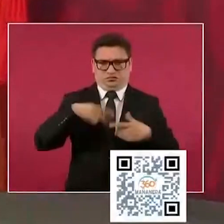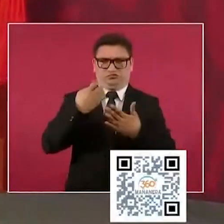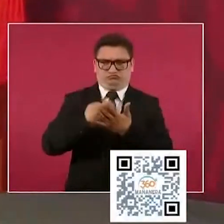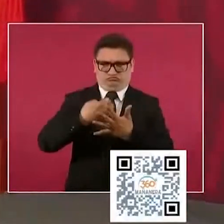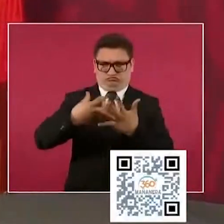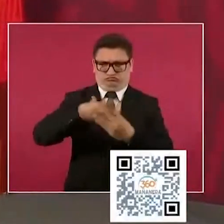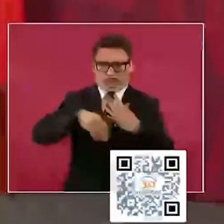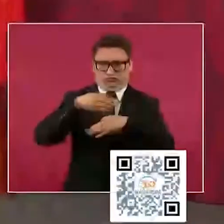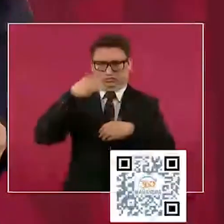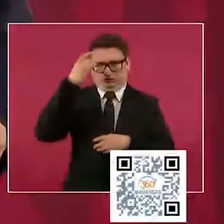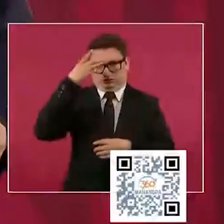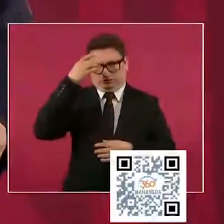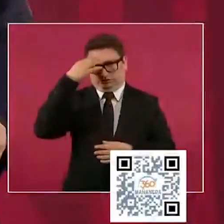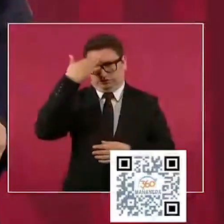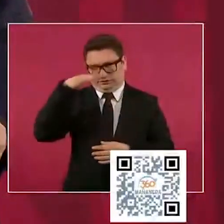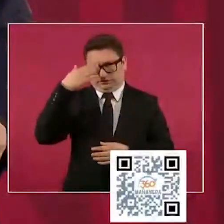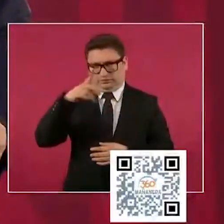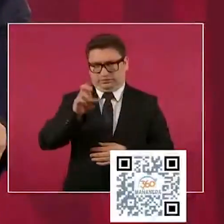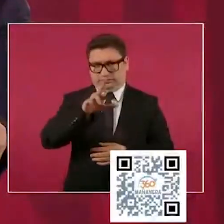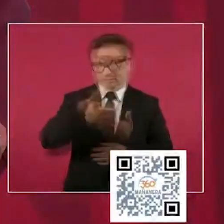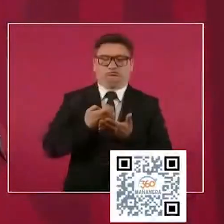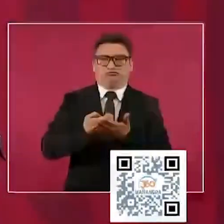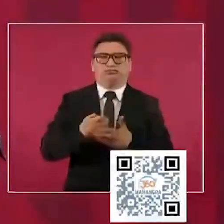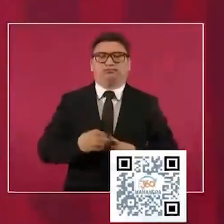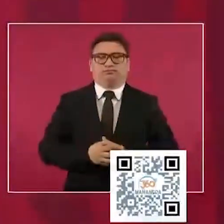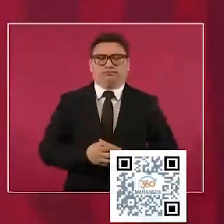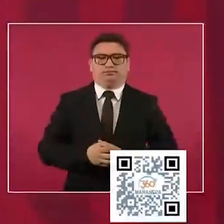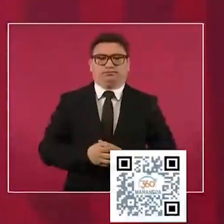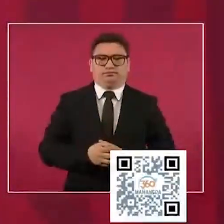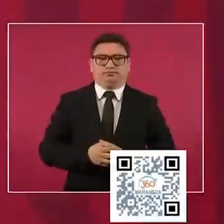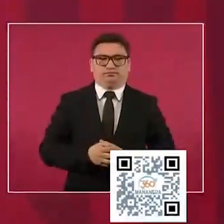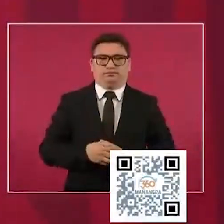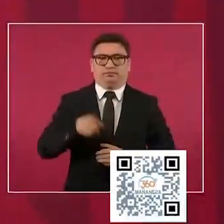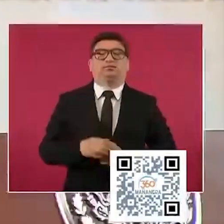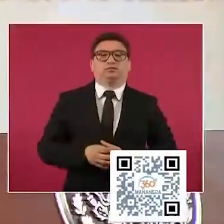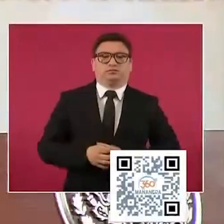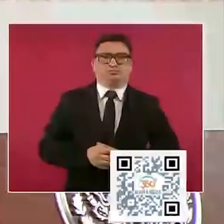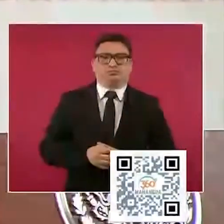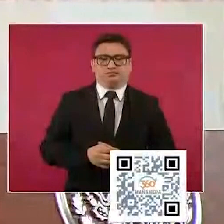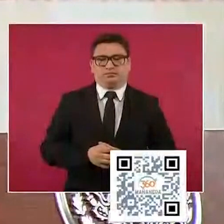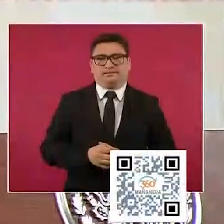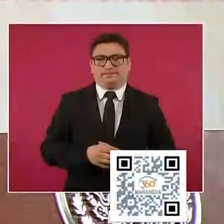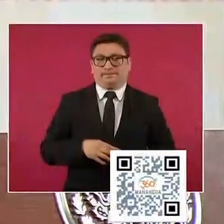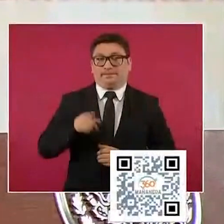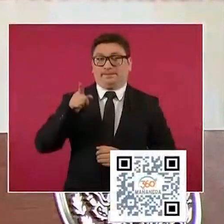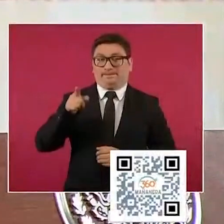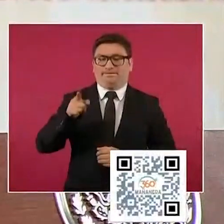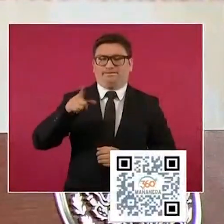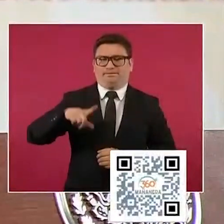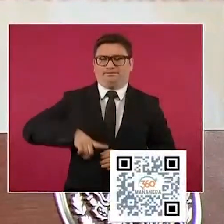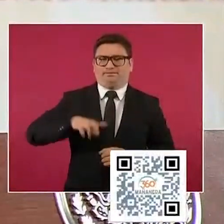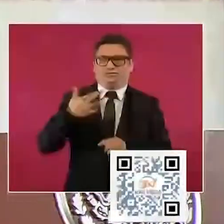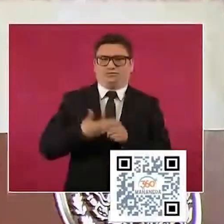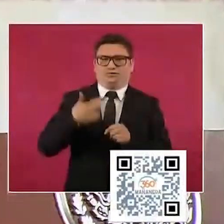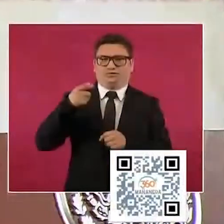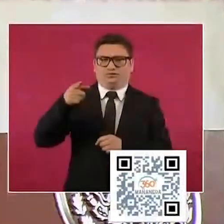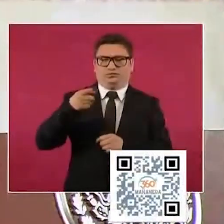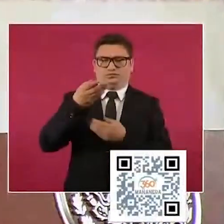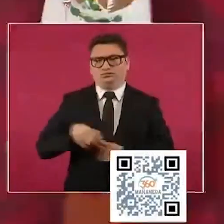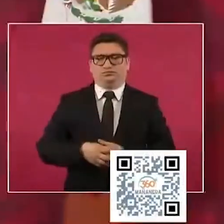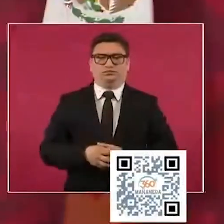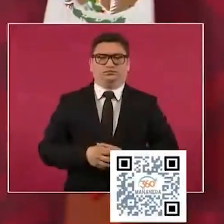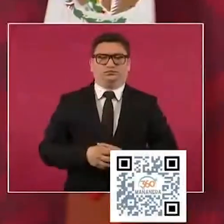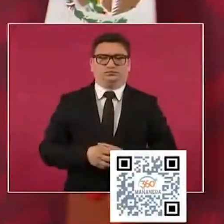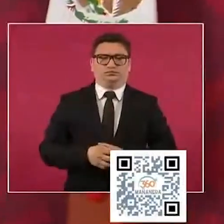economista, doctor en economía, graduado en Harvard, subgobernador del Banco de